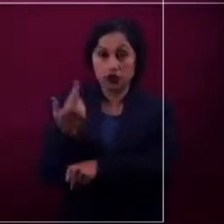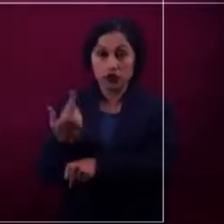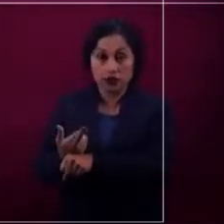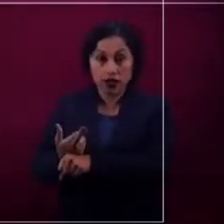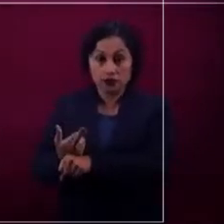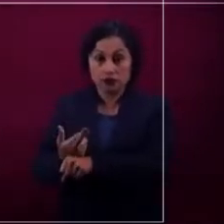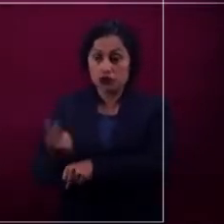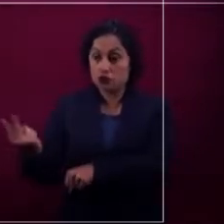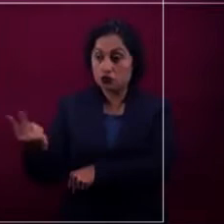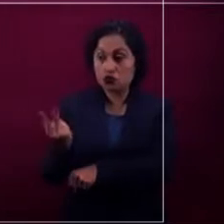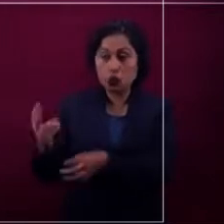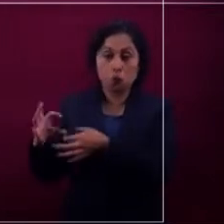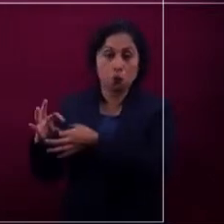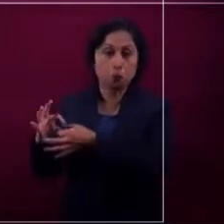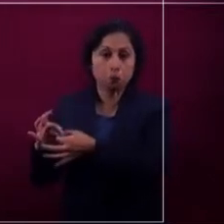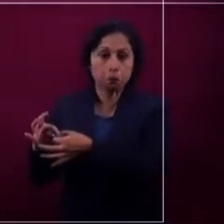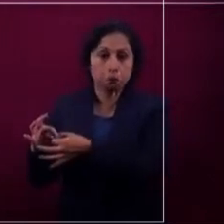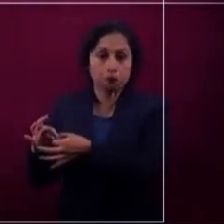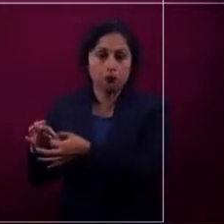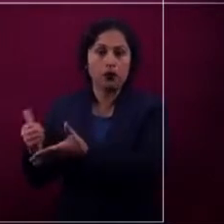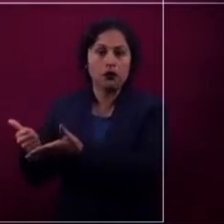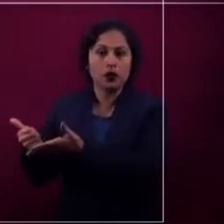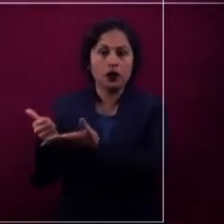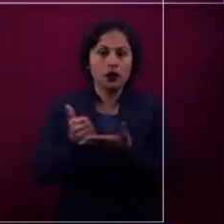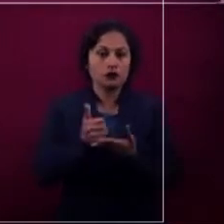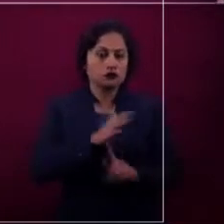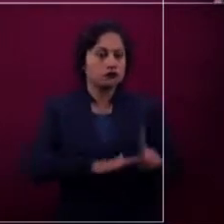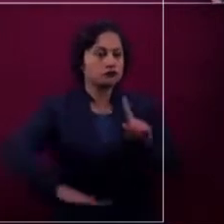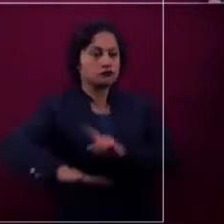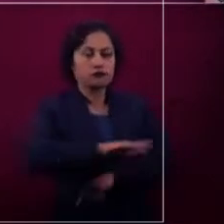se ayuda al pueblo